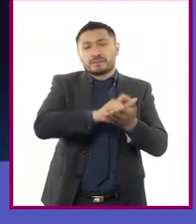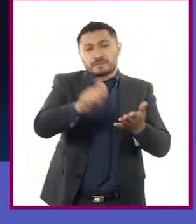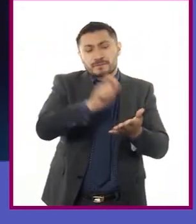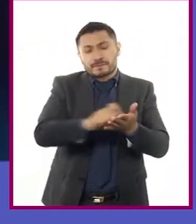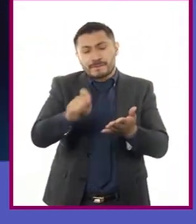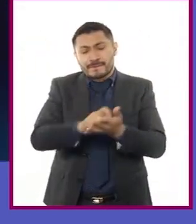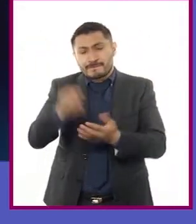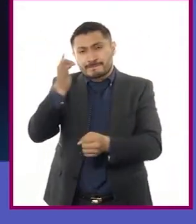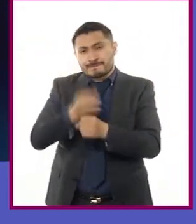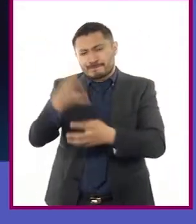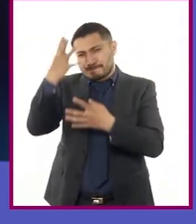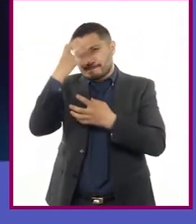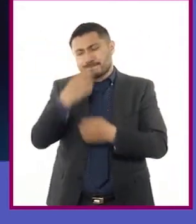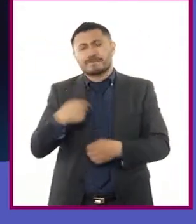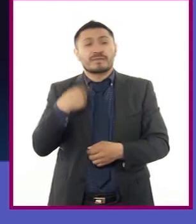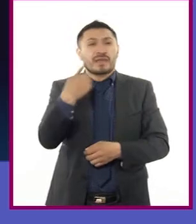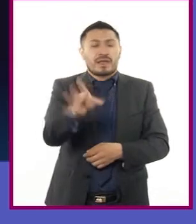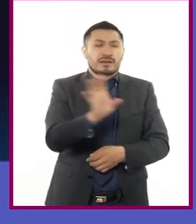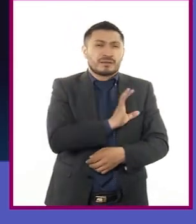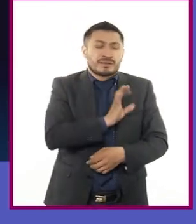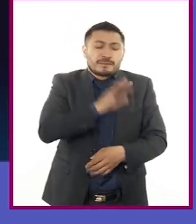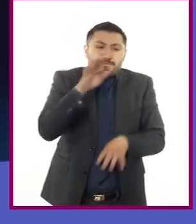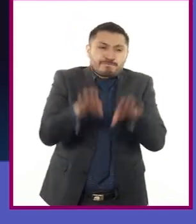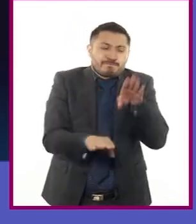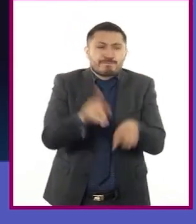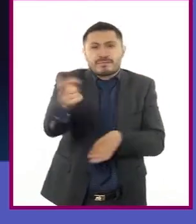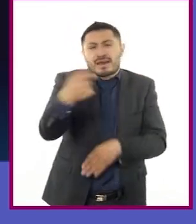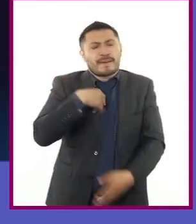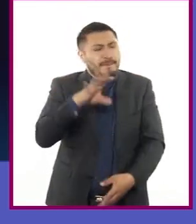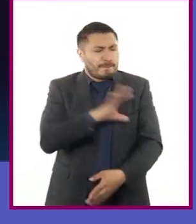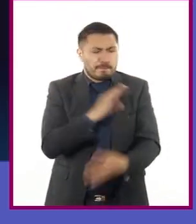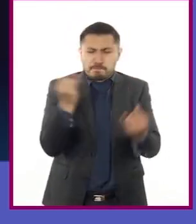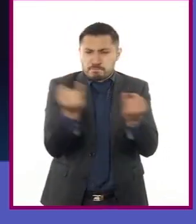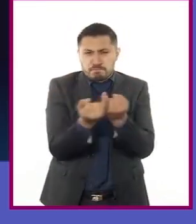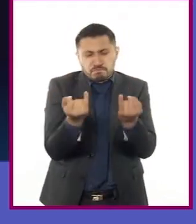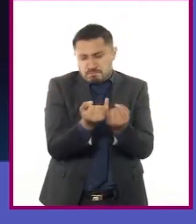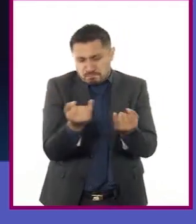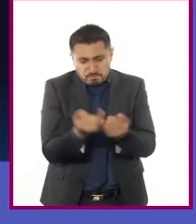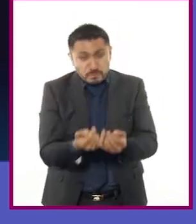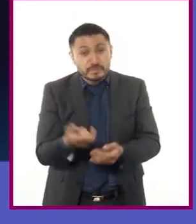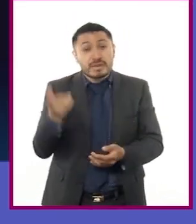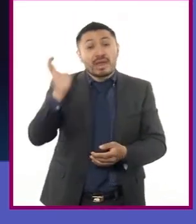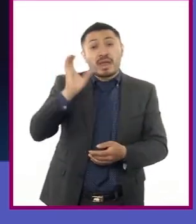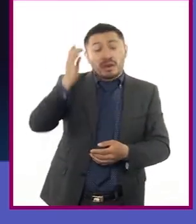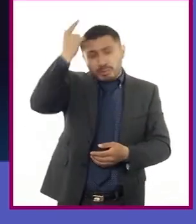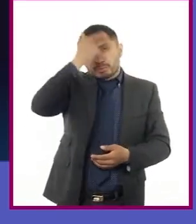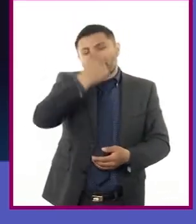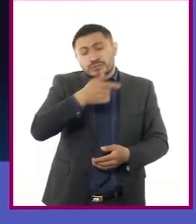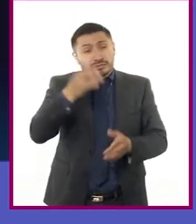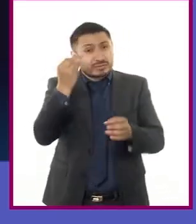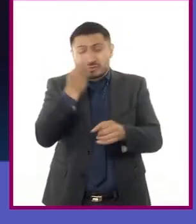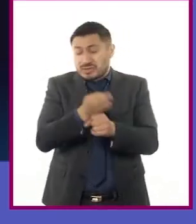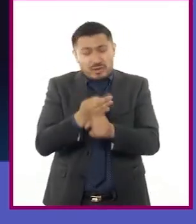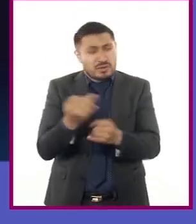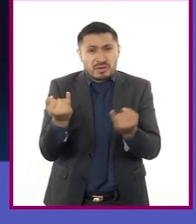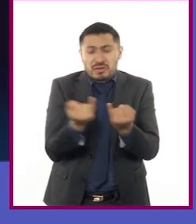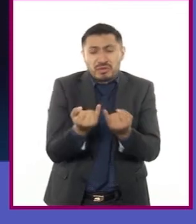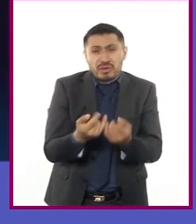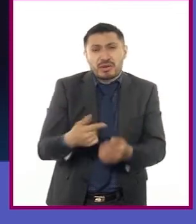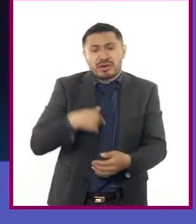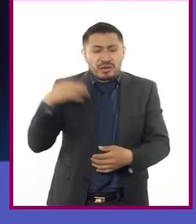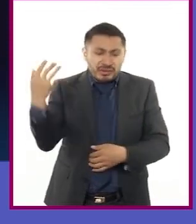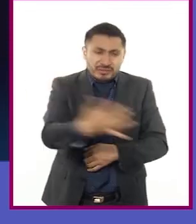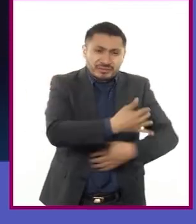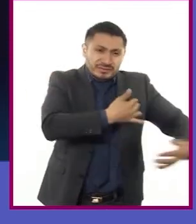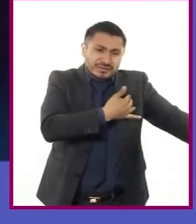noche. Yo la quise, y a veces ella también me quiso. En las noches como esta, la tuve entre mis brazos.